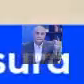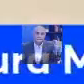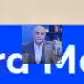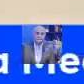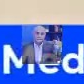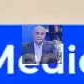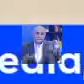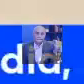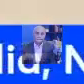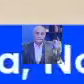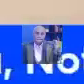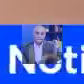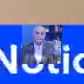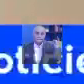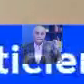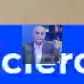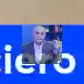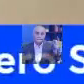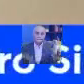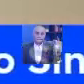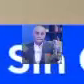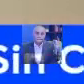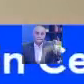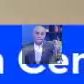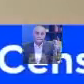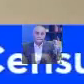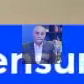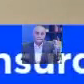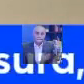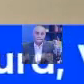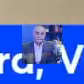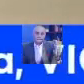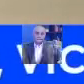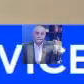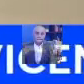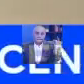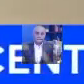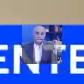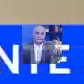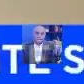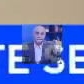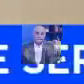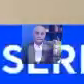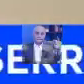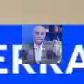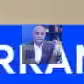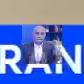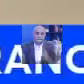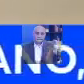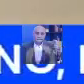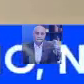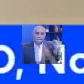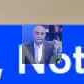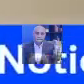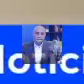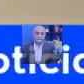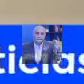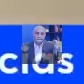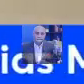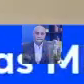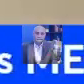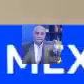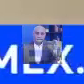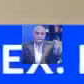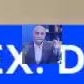no hay capacidad de negociación. Arrancan en una posición de debilidad porque saben lo que les espera, tienen